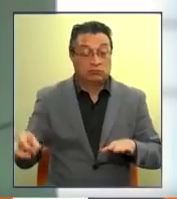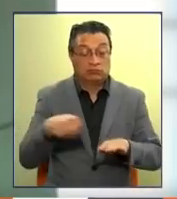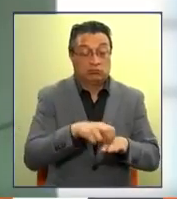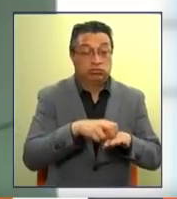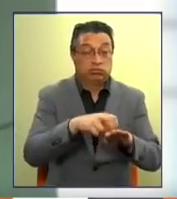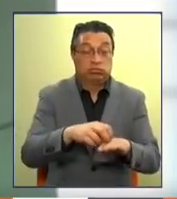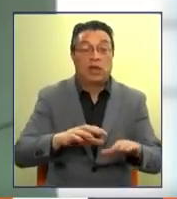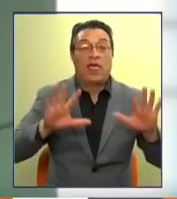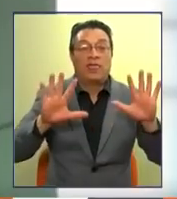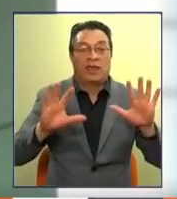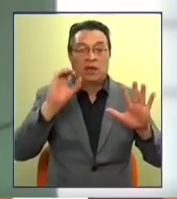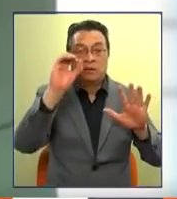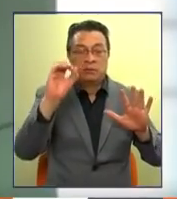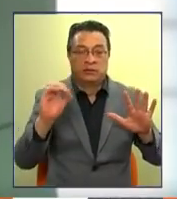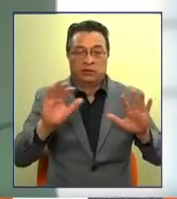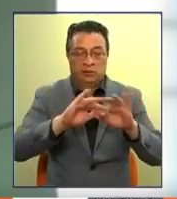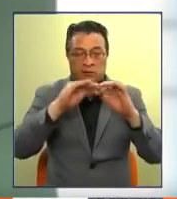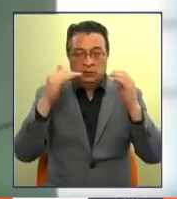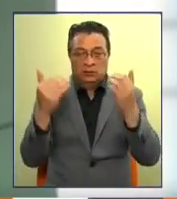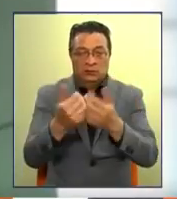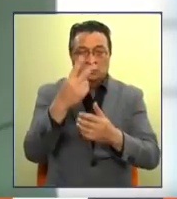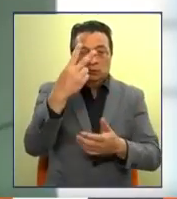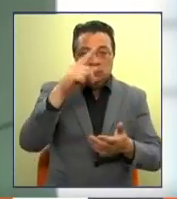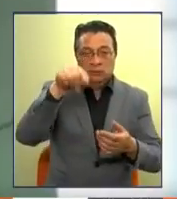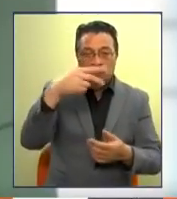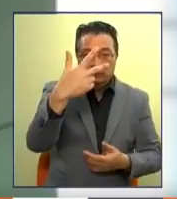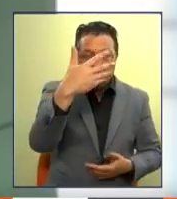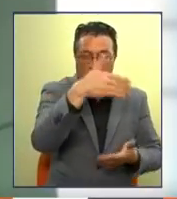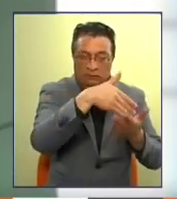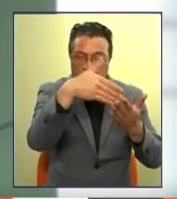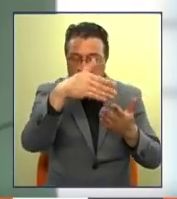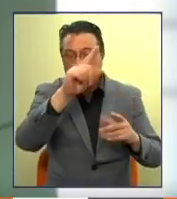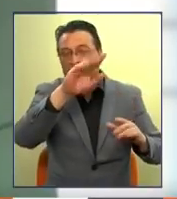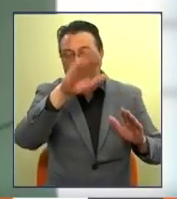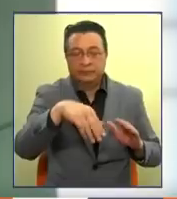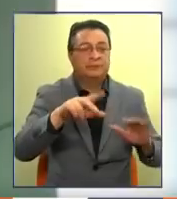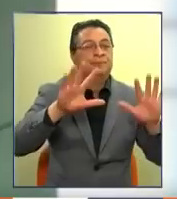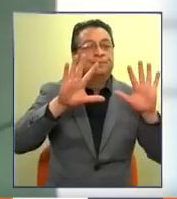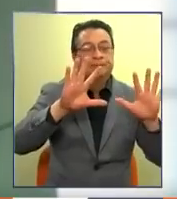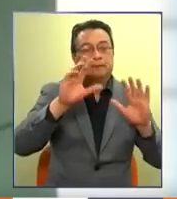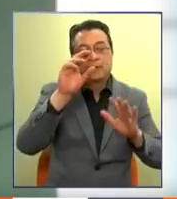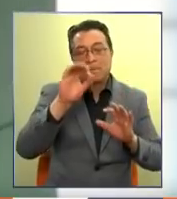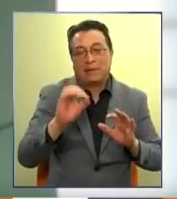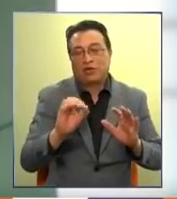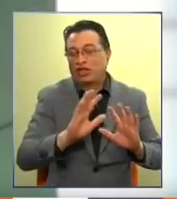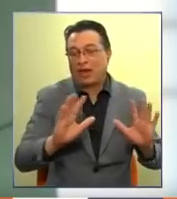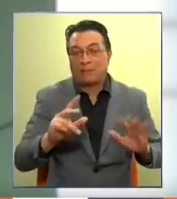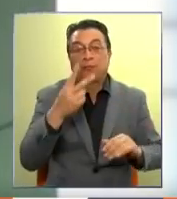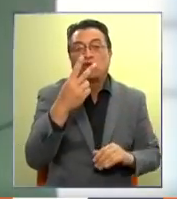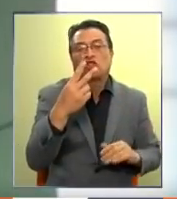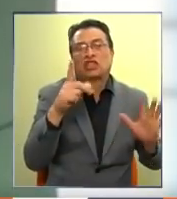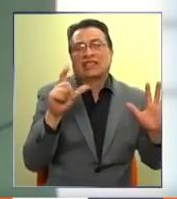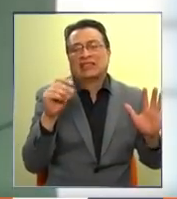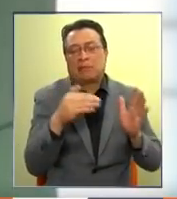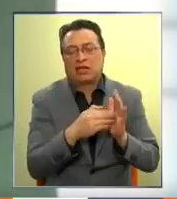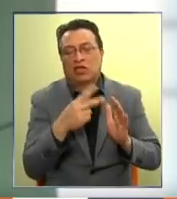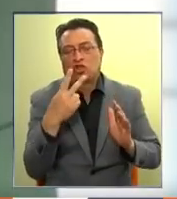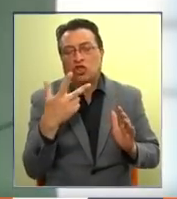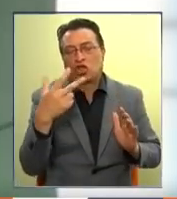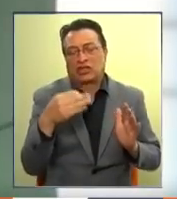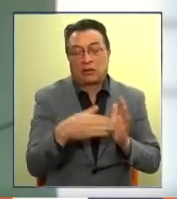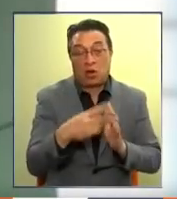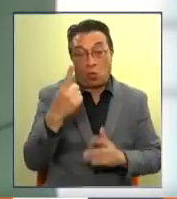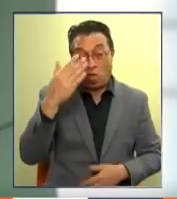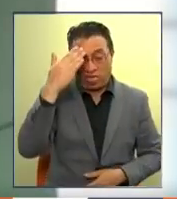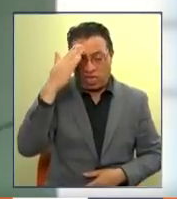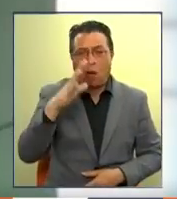un 10% de estos 2,8 millones que se mencionaba en la nota, ¿cierto? Sí. Transportamos 270 mil, 280 mil pasajeros diarios, que es muy,